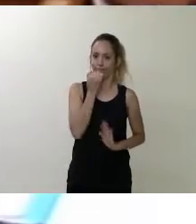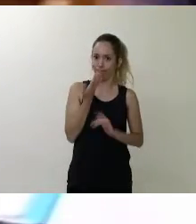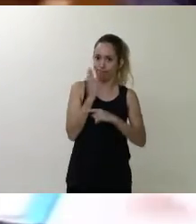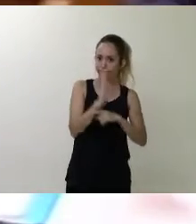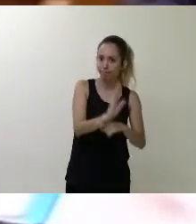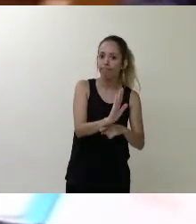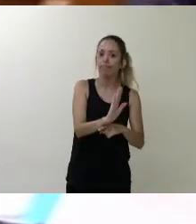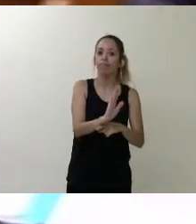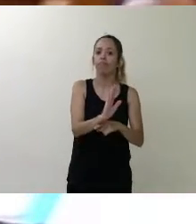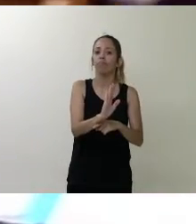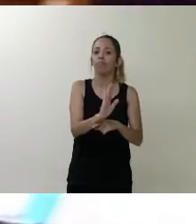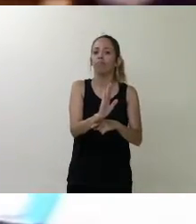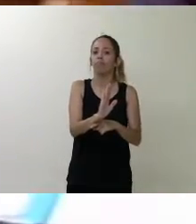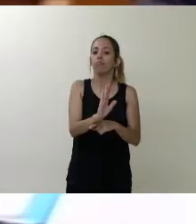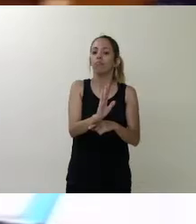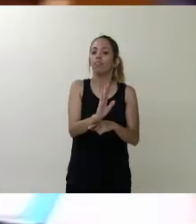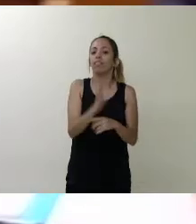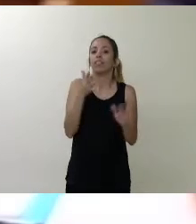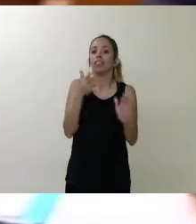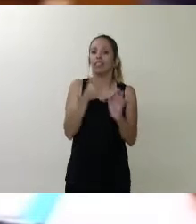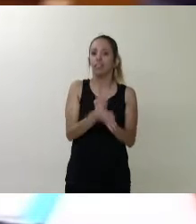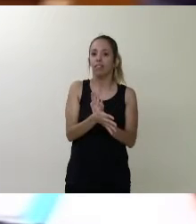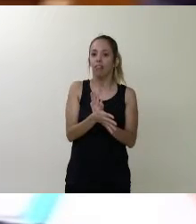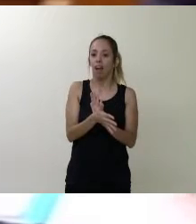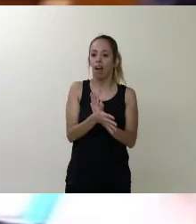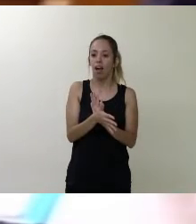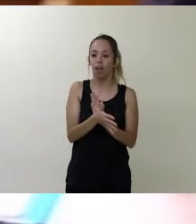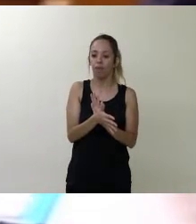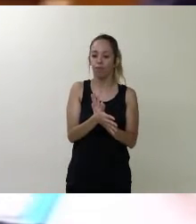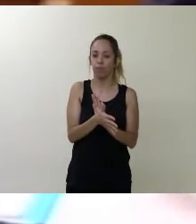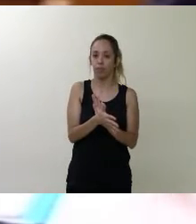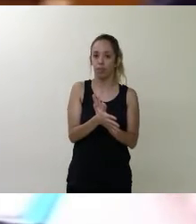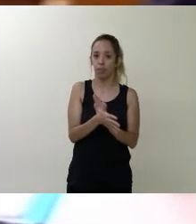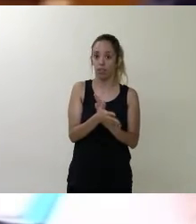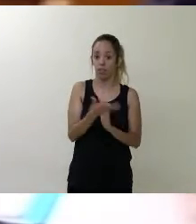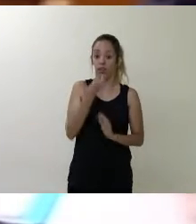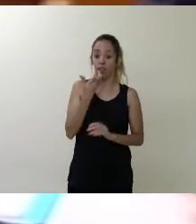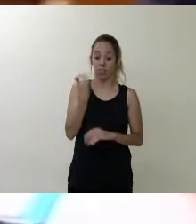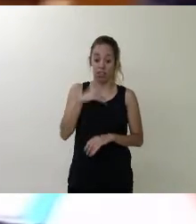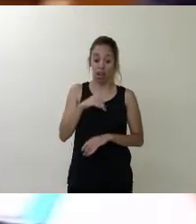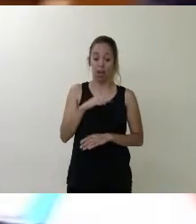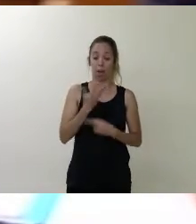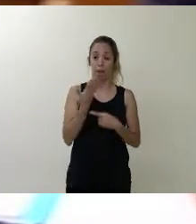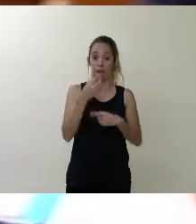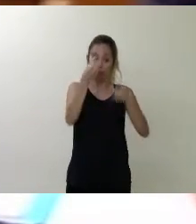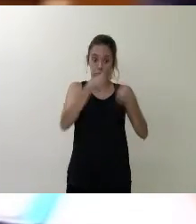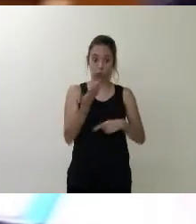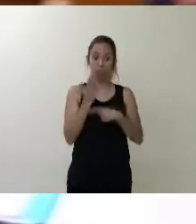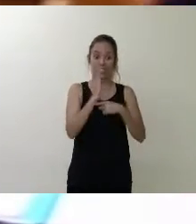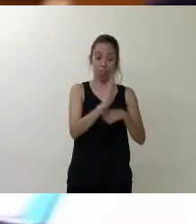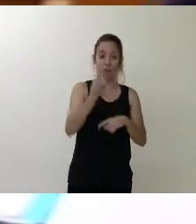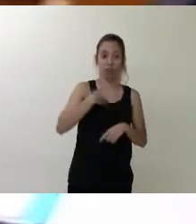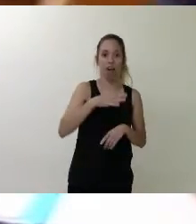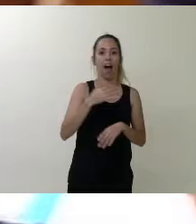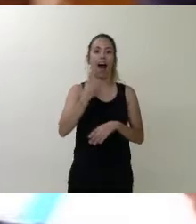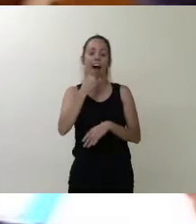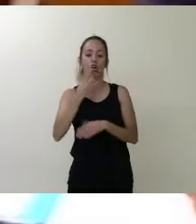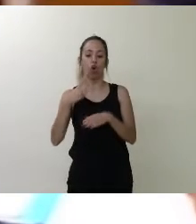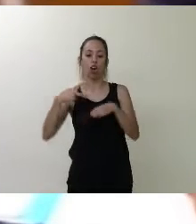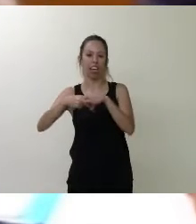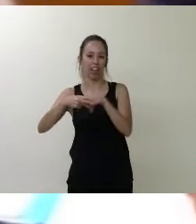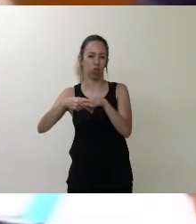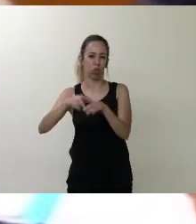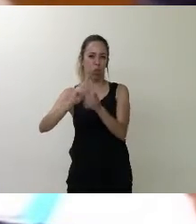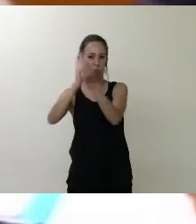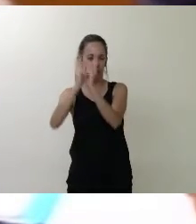presupuesto y se entiende, se interpreta como aquellas modificaciones de crédito que tienen el mismo tratamiento de aprobación en el Pleno